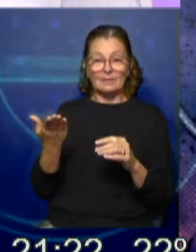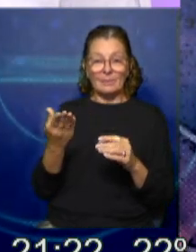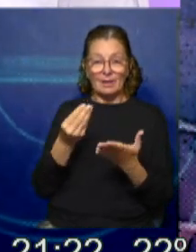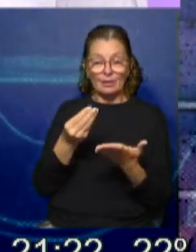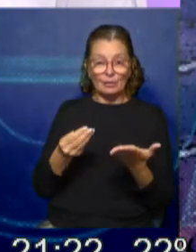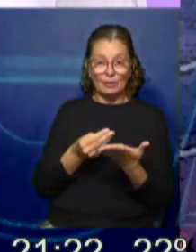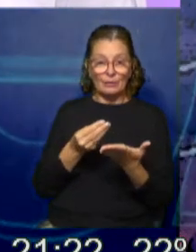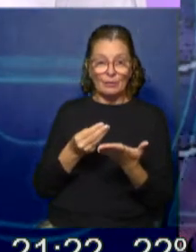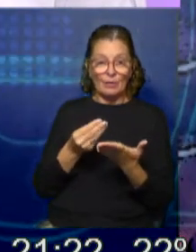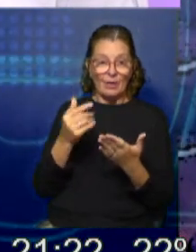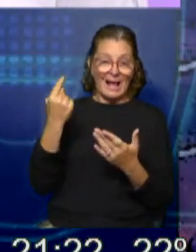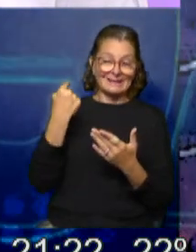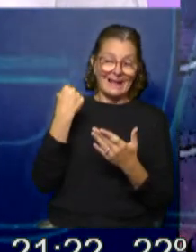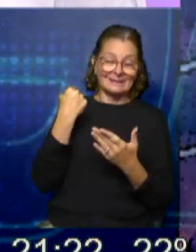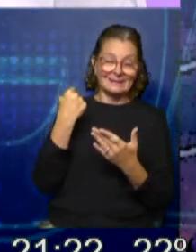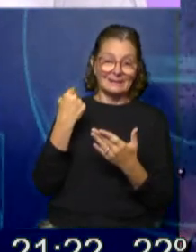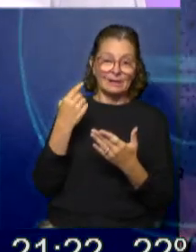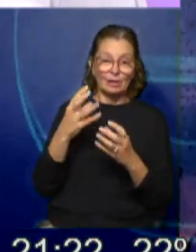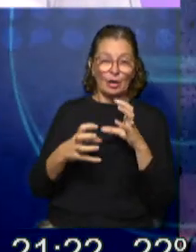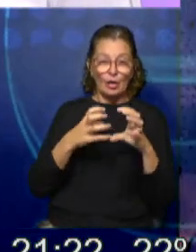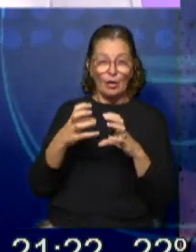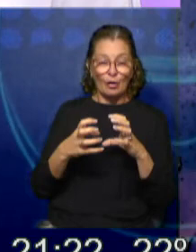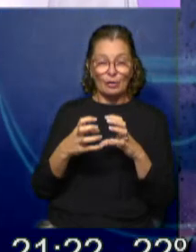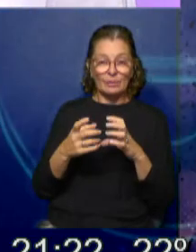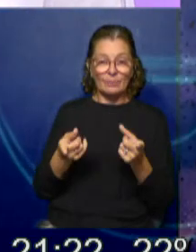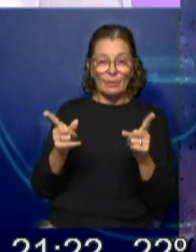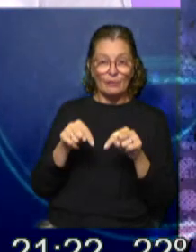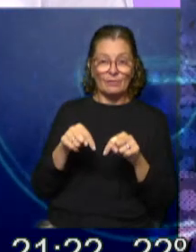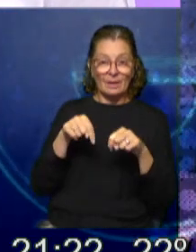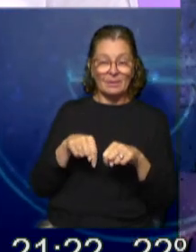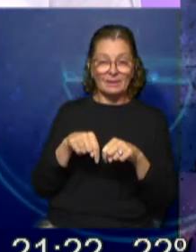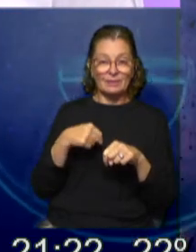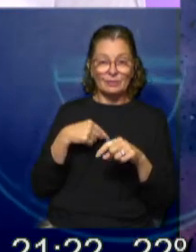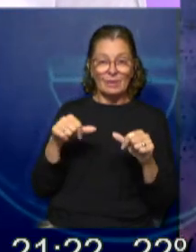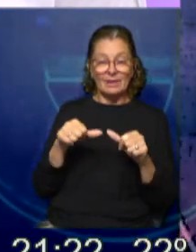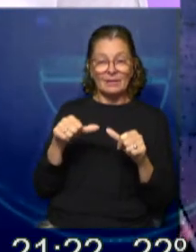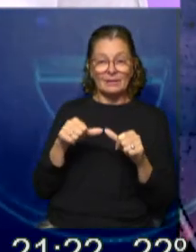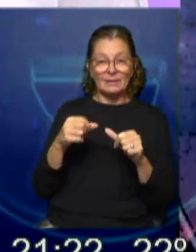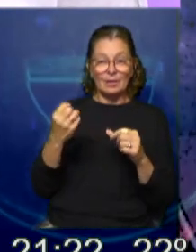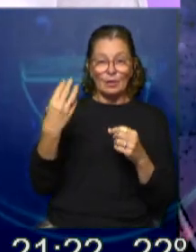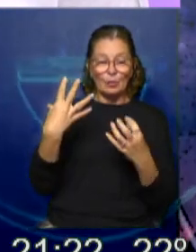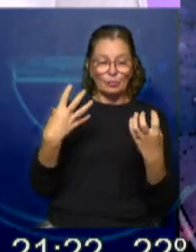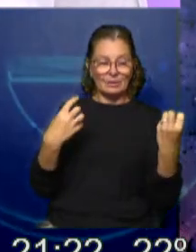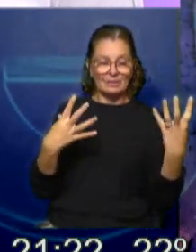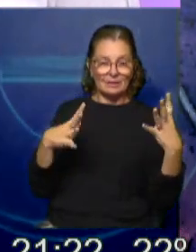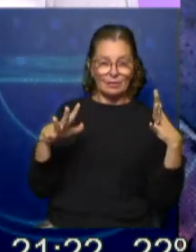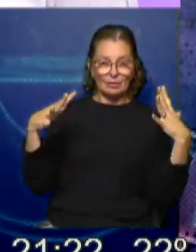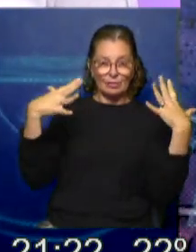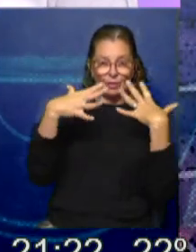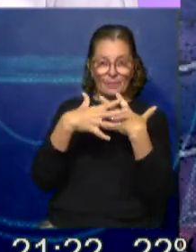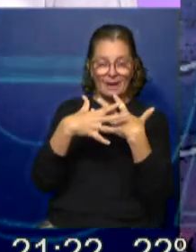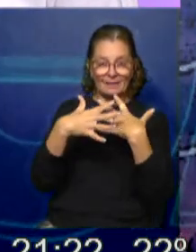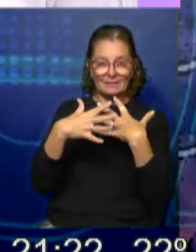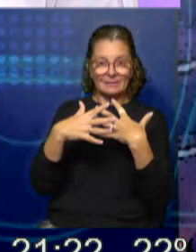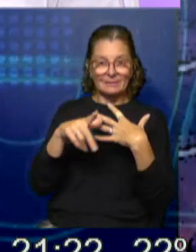dibujos de fondo y los colores planos. Y después eso volvía a mí, que yo hacía las luces y las sombras, y después eso fue